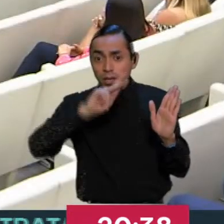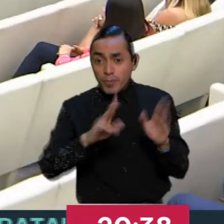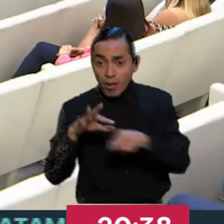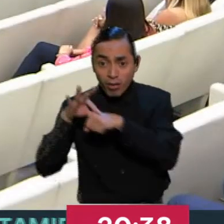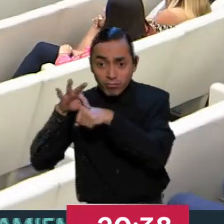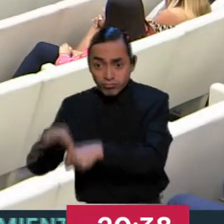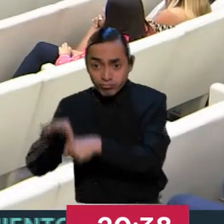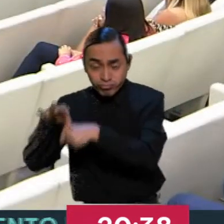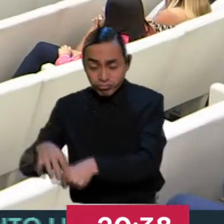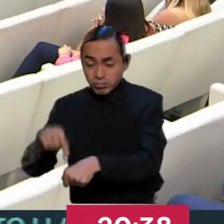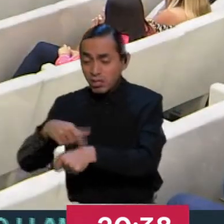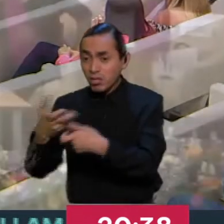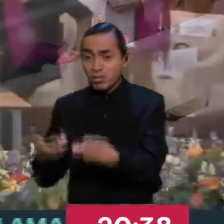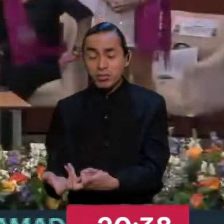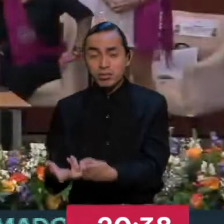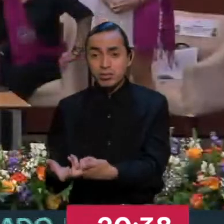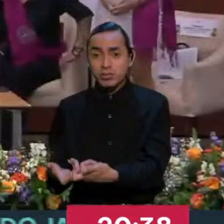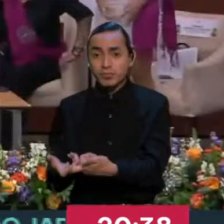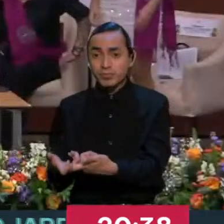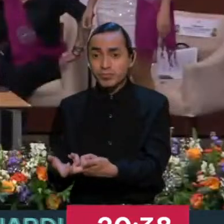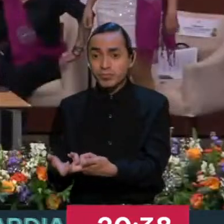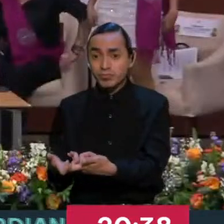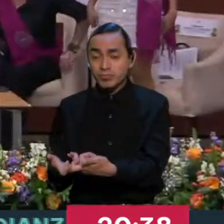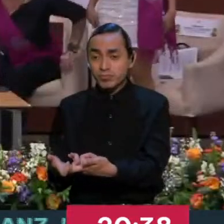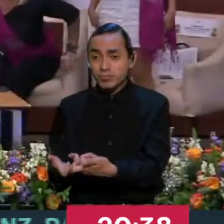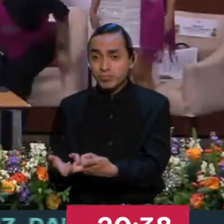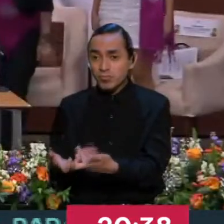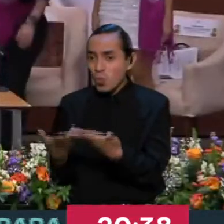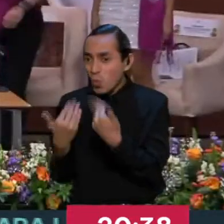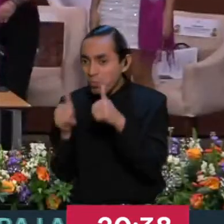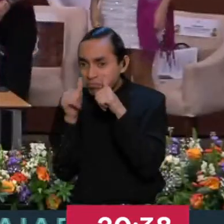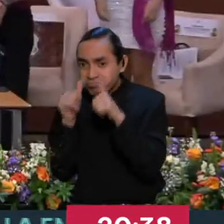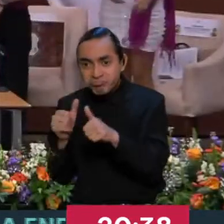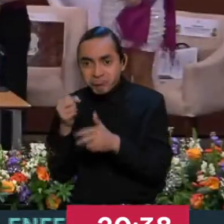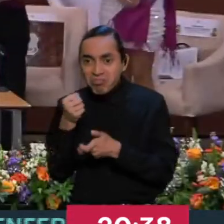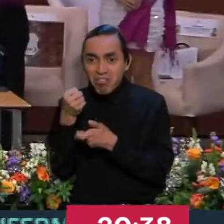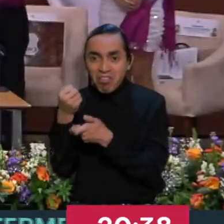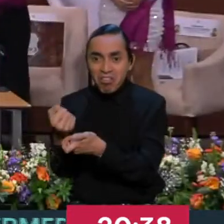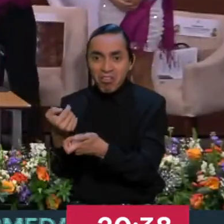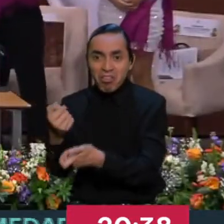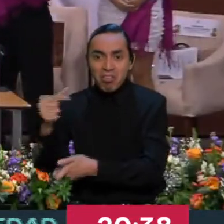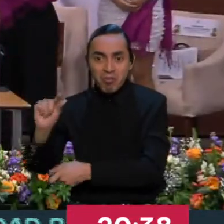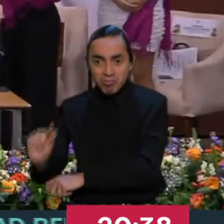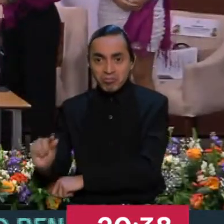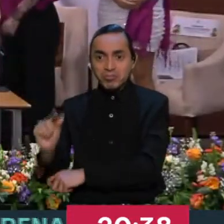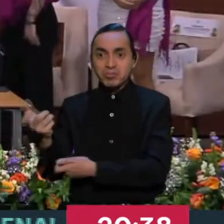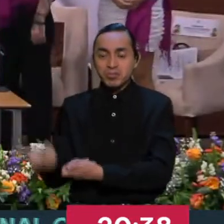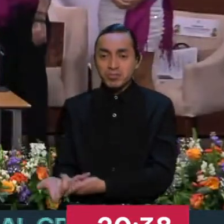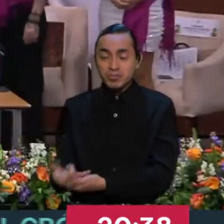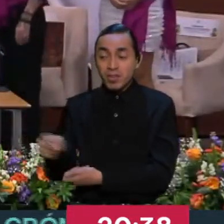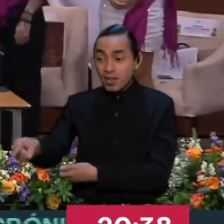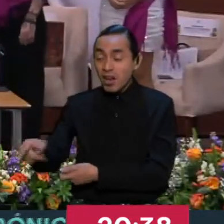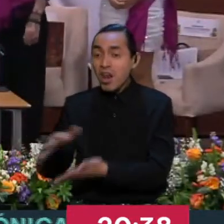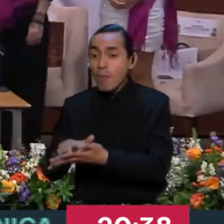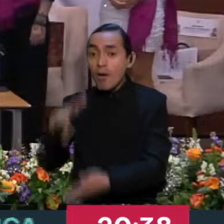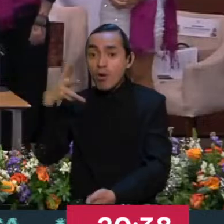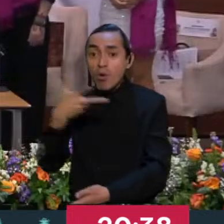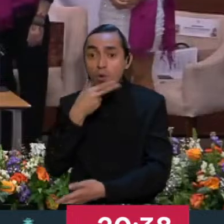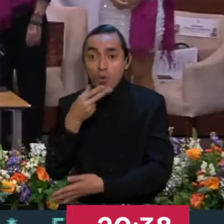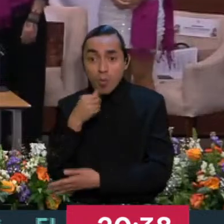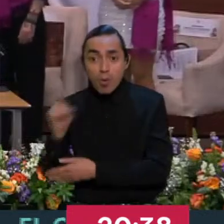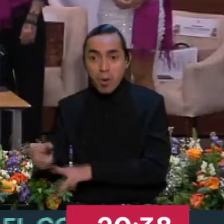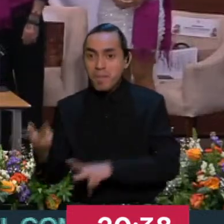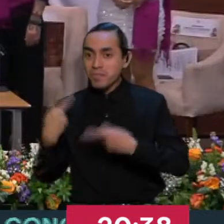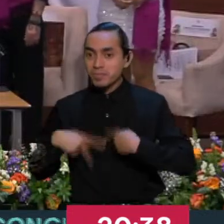les asignan poco presupuesto, ¿no? La gente que está ahí son hombres o gente que no tiene ninguna preparación ni perspectiva